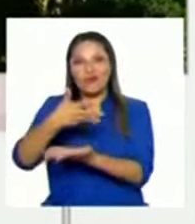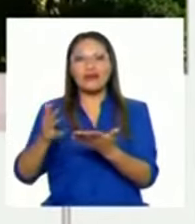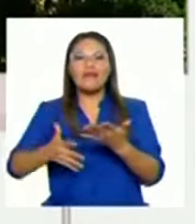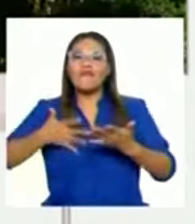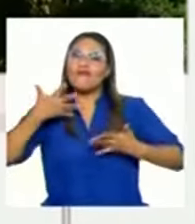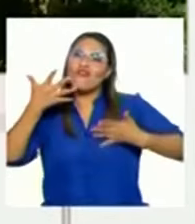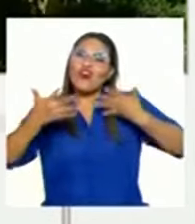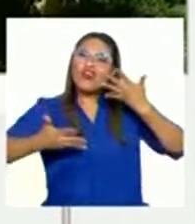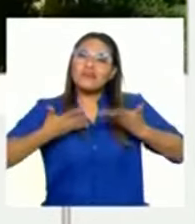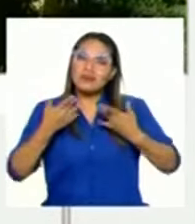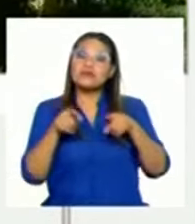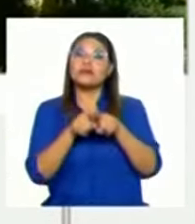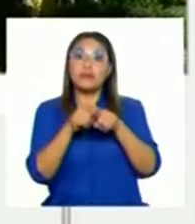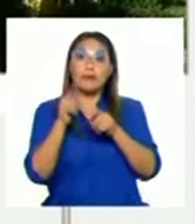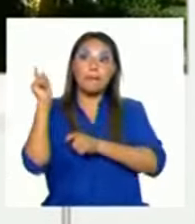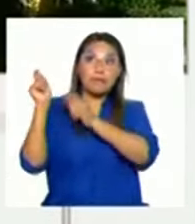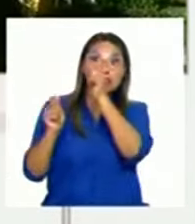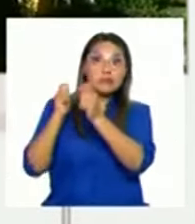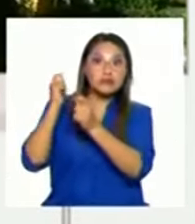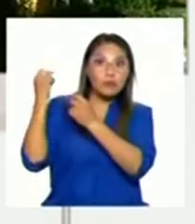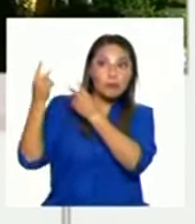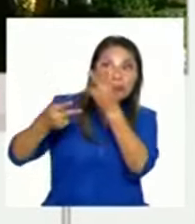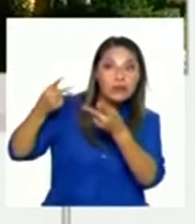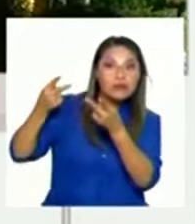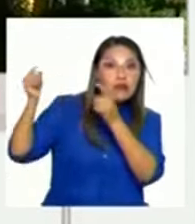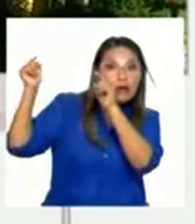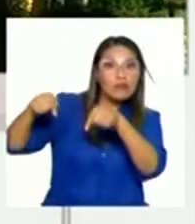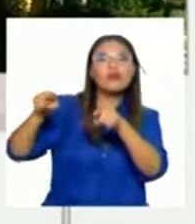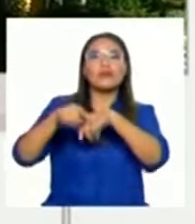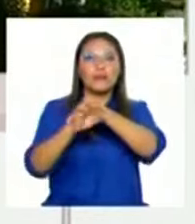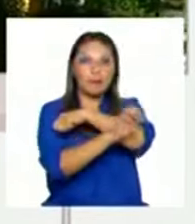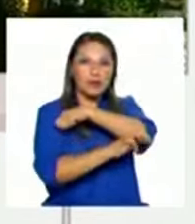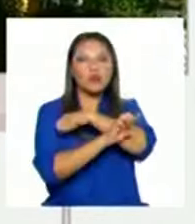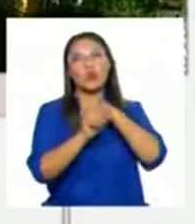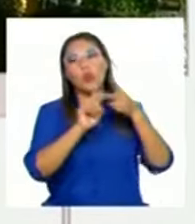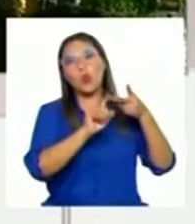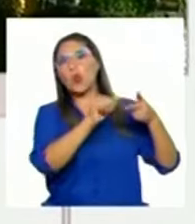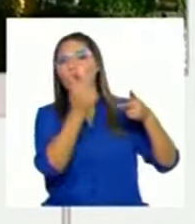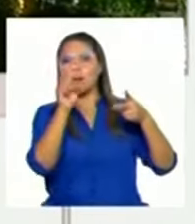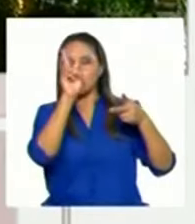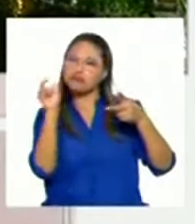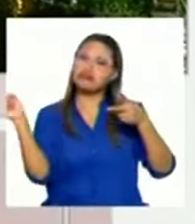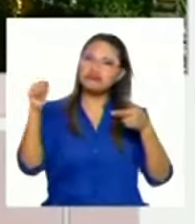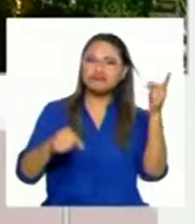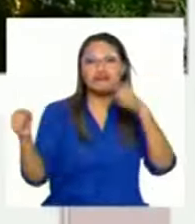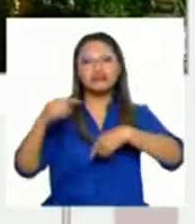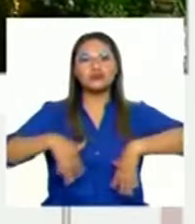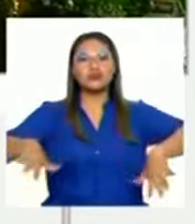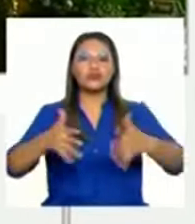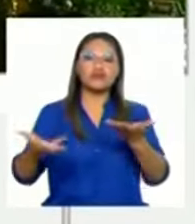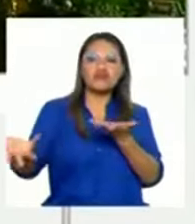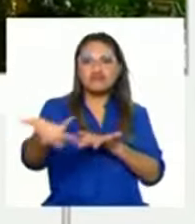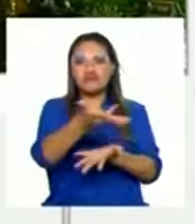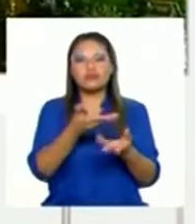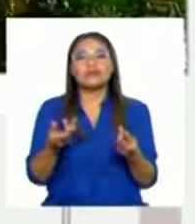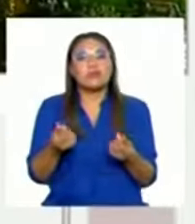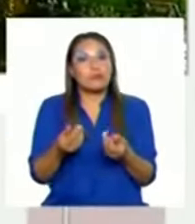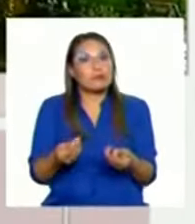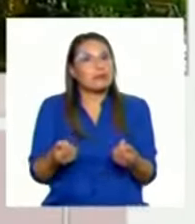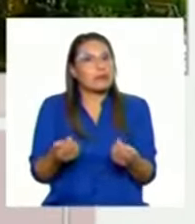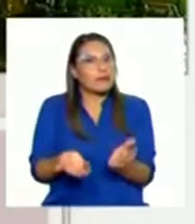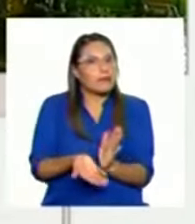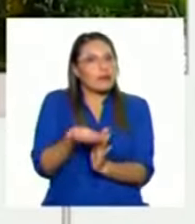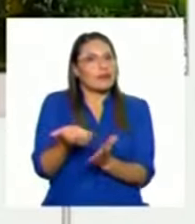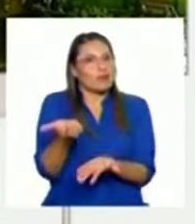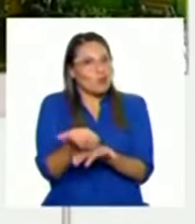turismo, no solamente extranjero, sino también turismo interno y nacional, que se aprovecha, pues, en este feriado largo para justamente mover esta máquina económica del